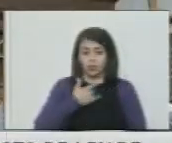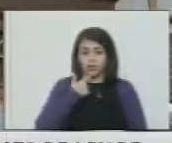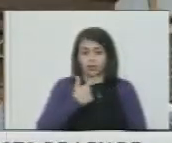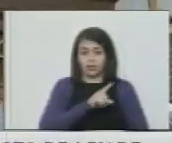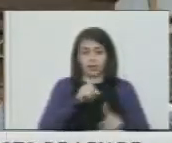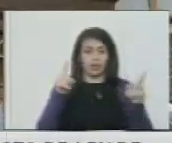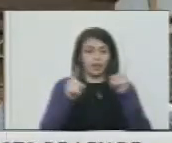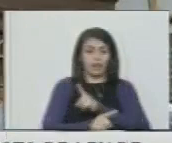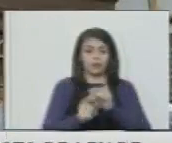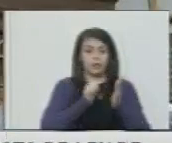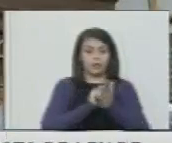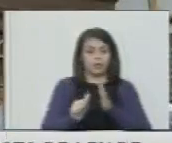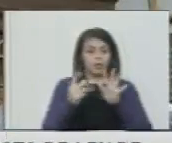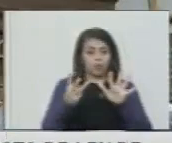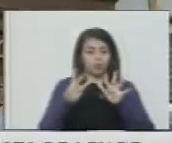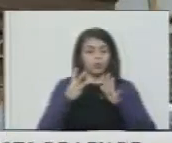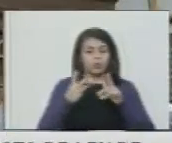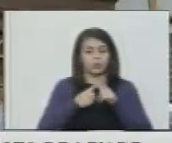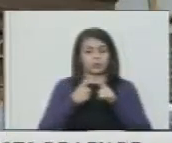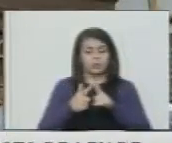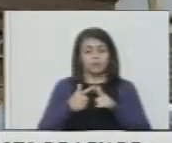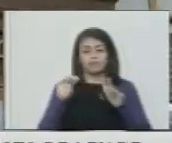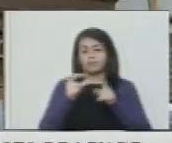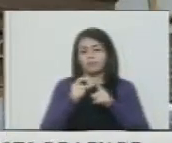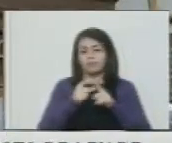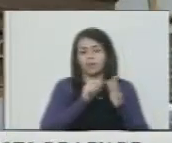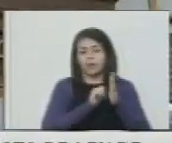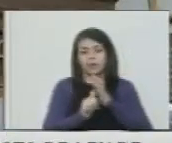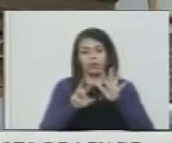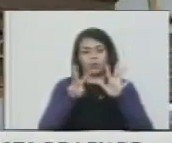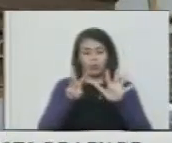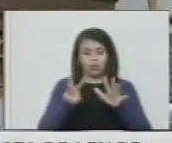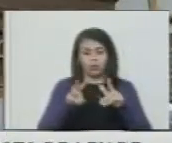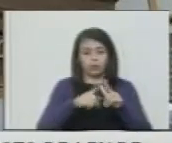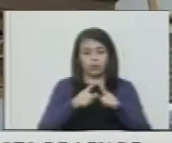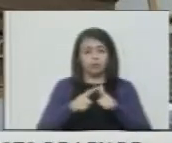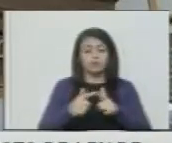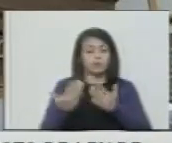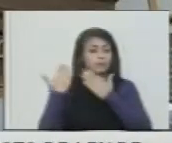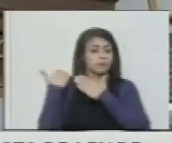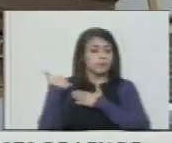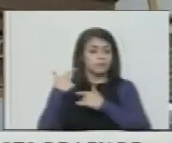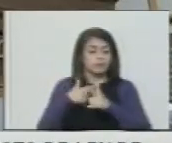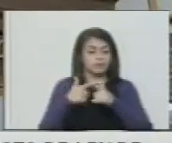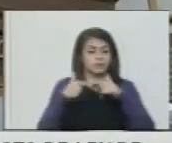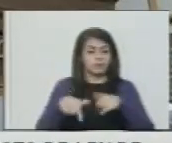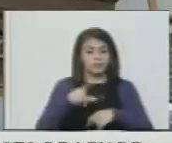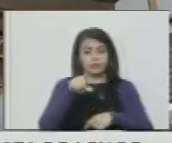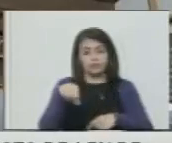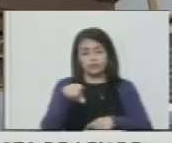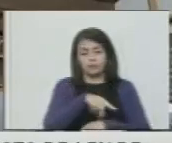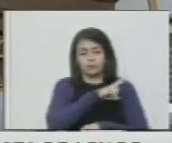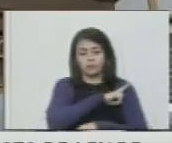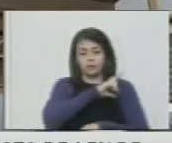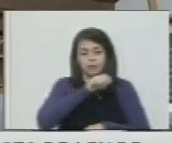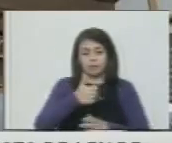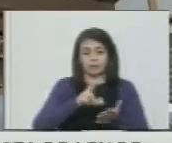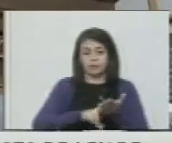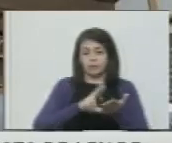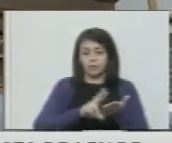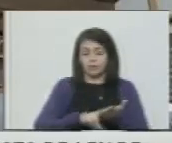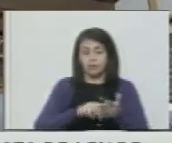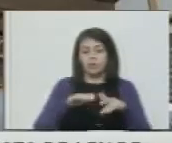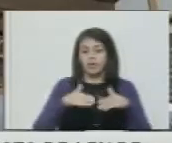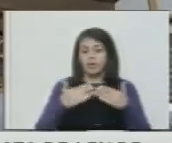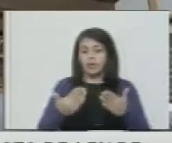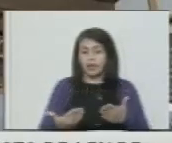12. Se propone modificar el artículo 8 en los términos siguientes. Artículo 8. Son atribuciones del o de la superintendente